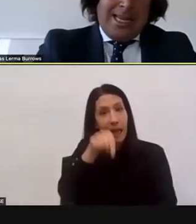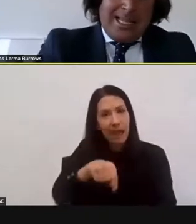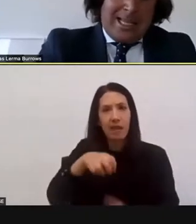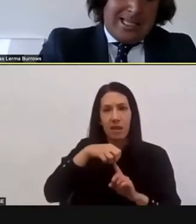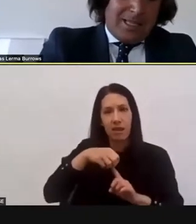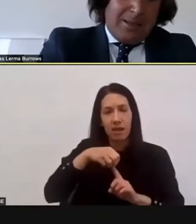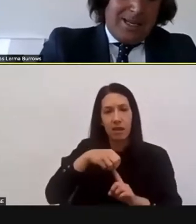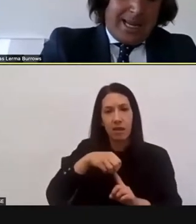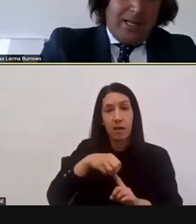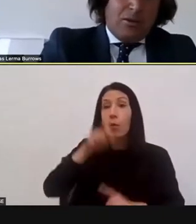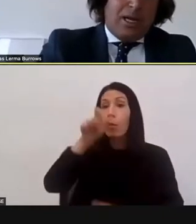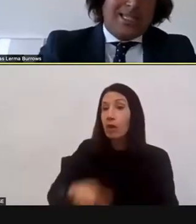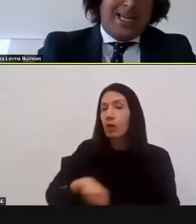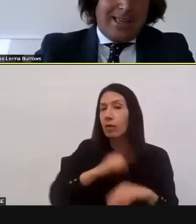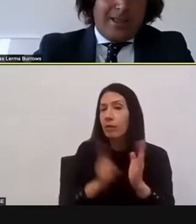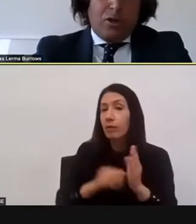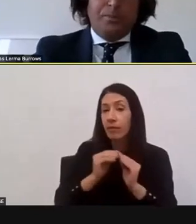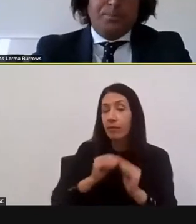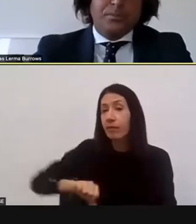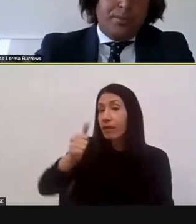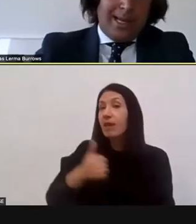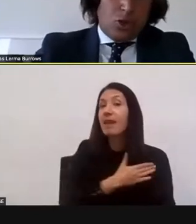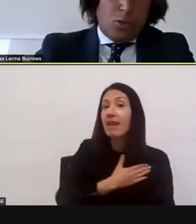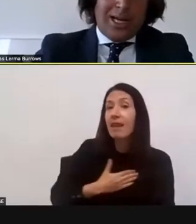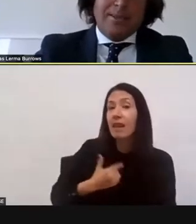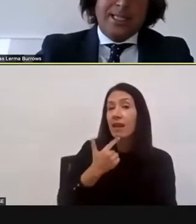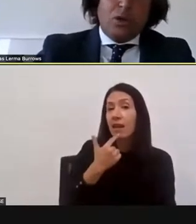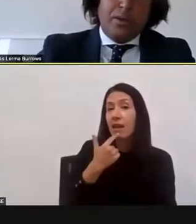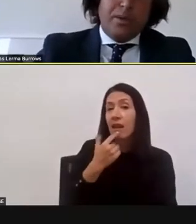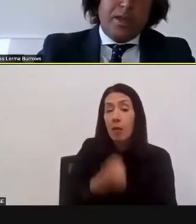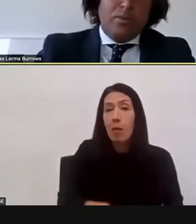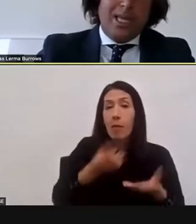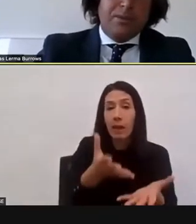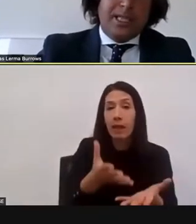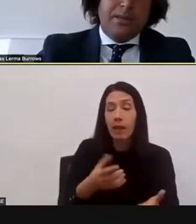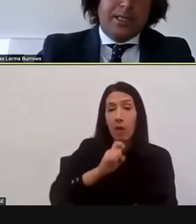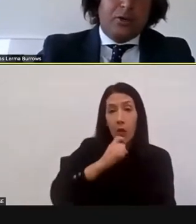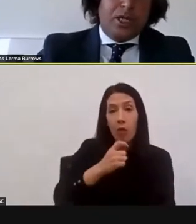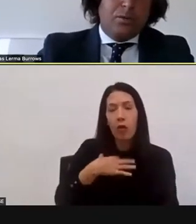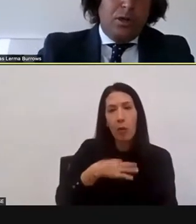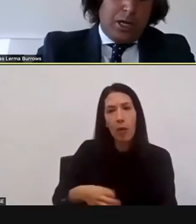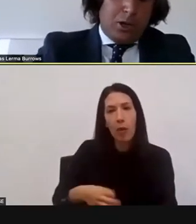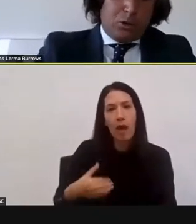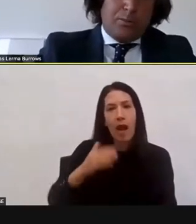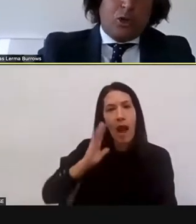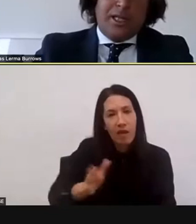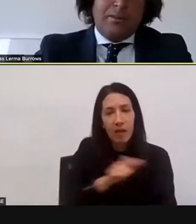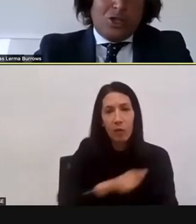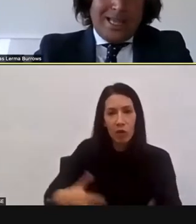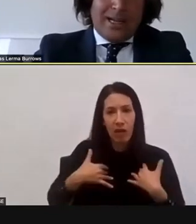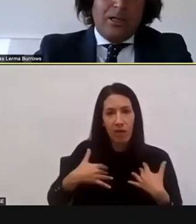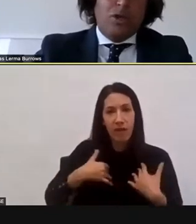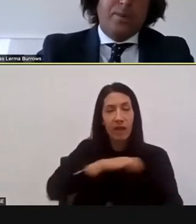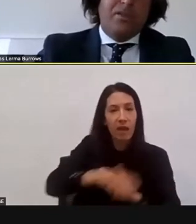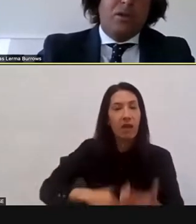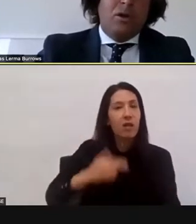El legislador también ha querido que el mensaje de odio, que provoca las bases de convivencia y humilla a las víctimas del terrorismo y otro tipo de colectivos,